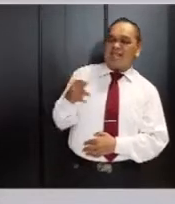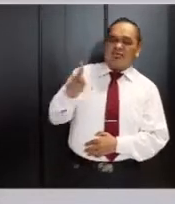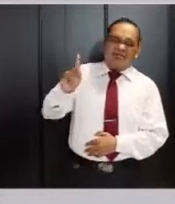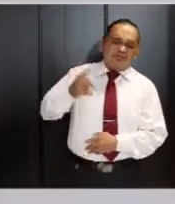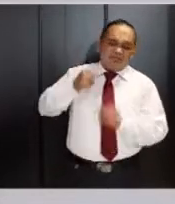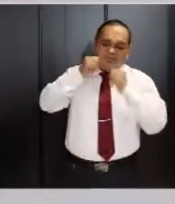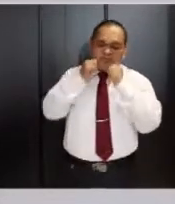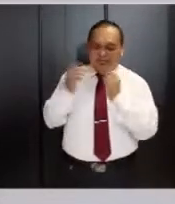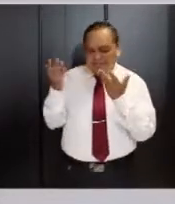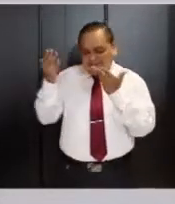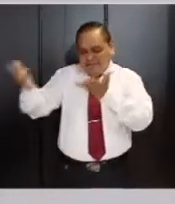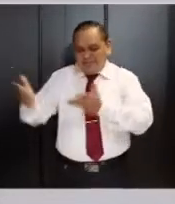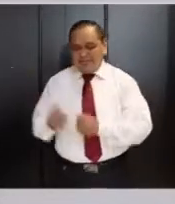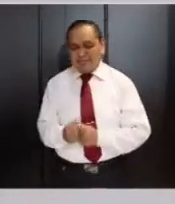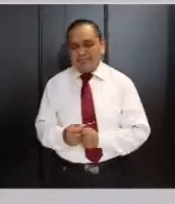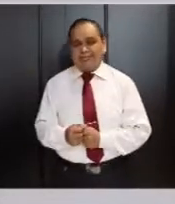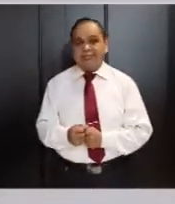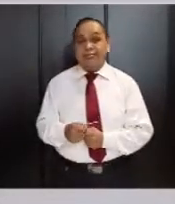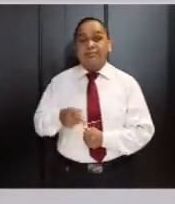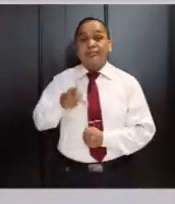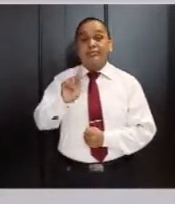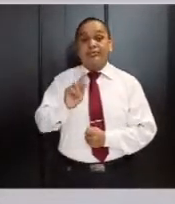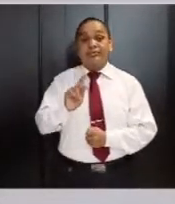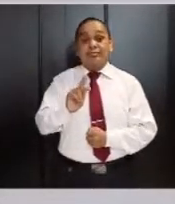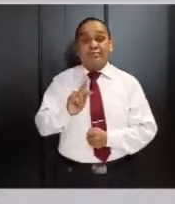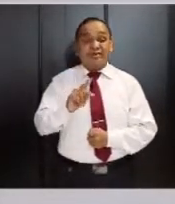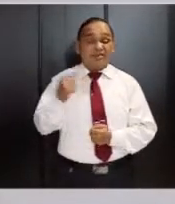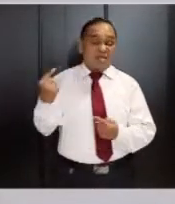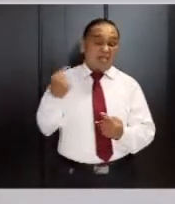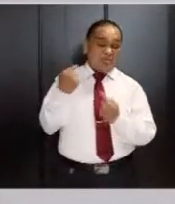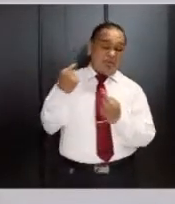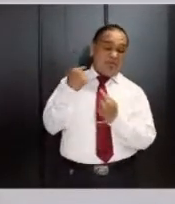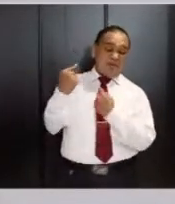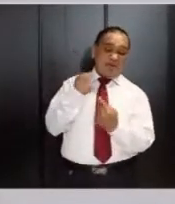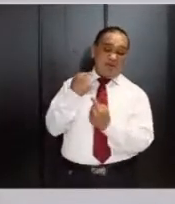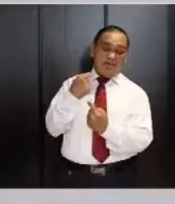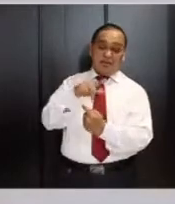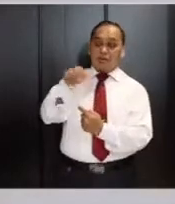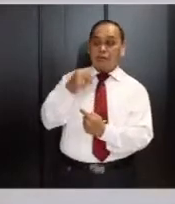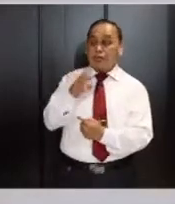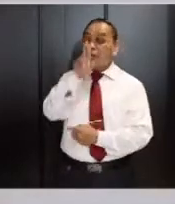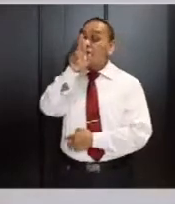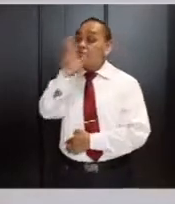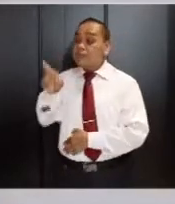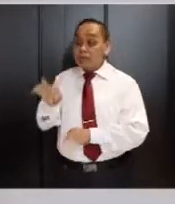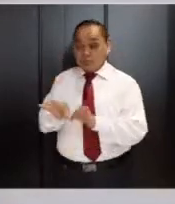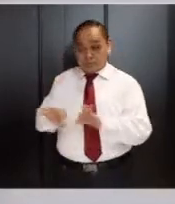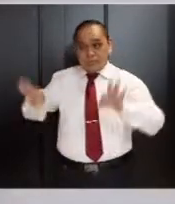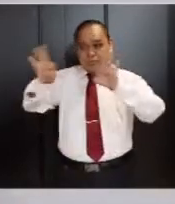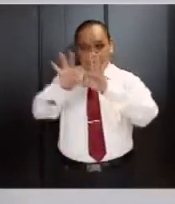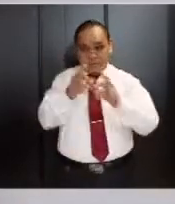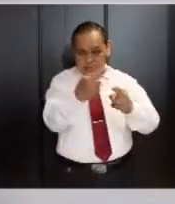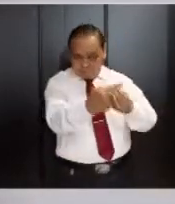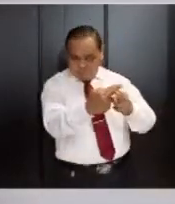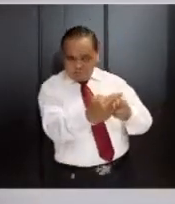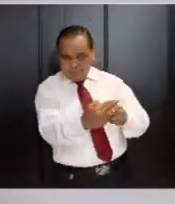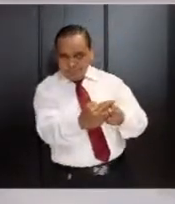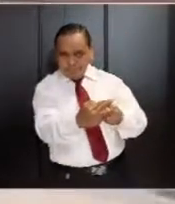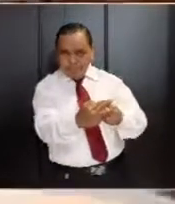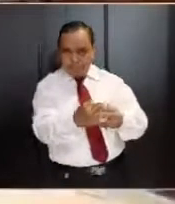eso, pero nomás vean que los pongan. Si no, son puros pinches reclamos. Me resuelve eso, que es importante lo de los proveedores.